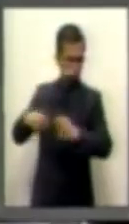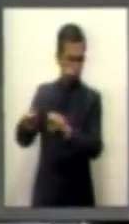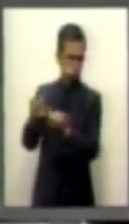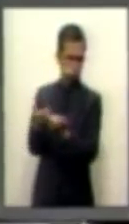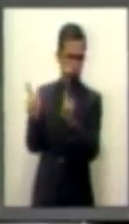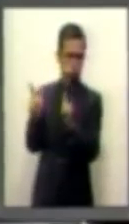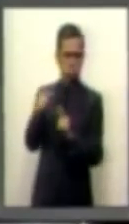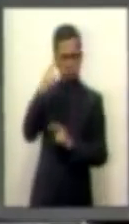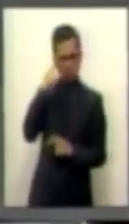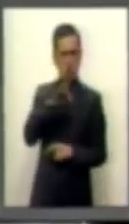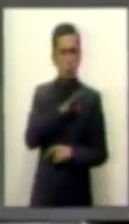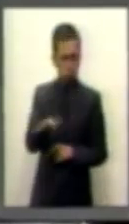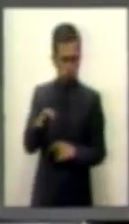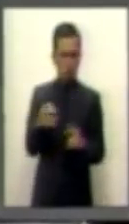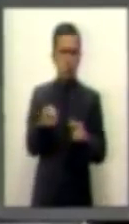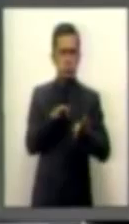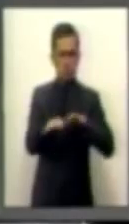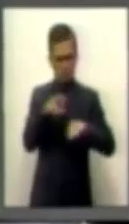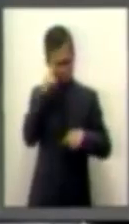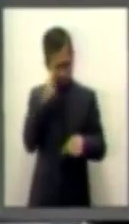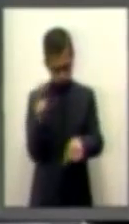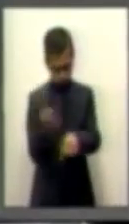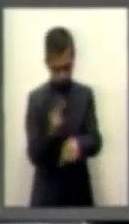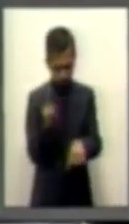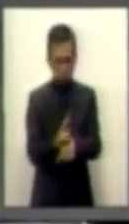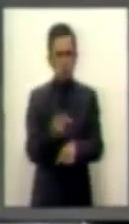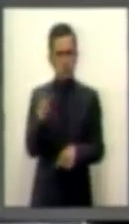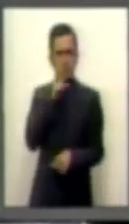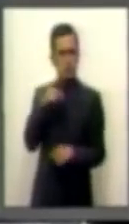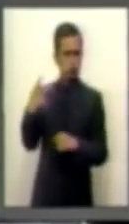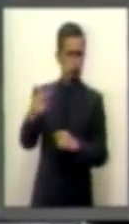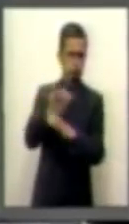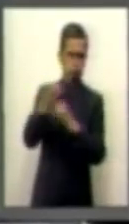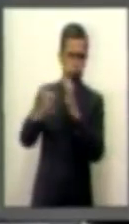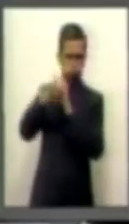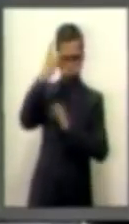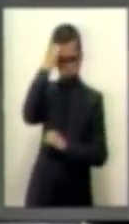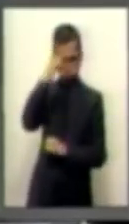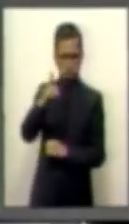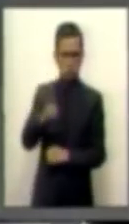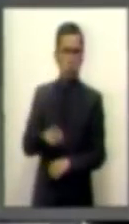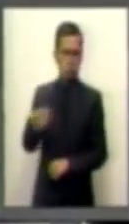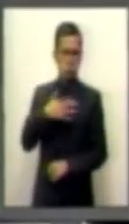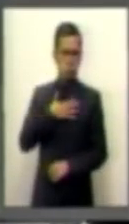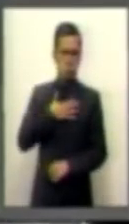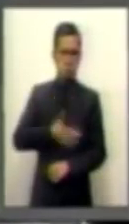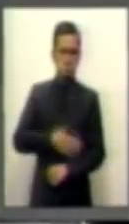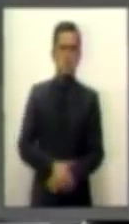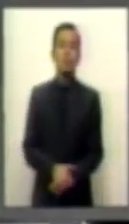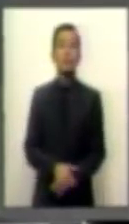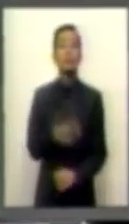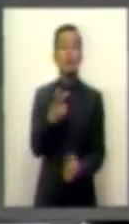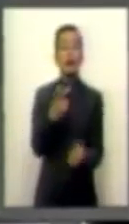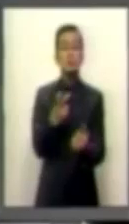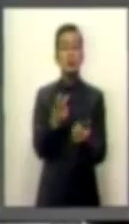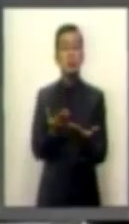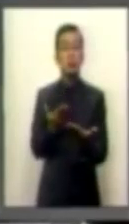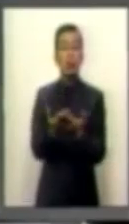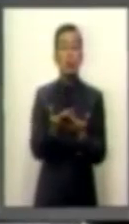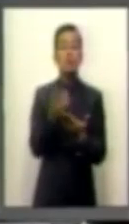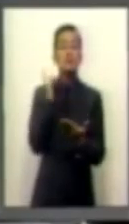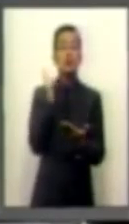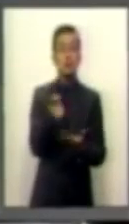personal por presionar jurídica y patrimonio propio esa propuesta es consecuencia es